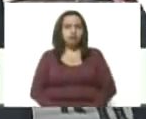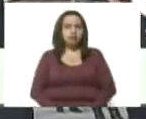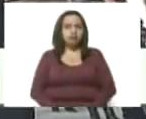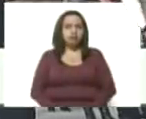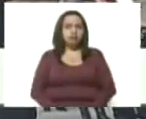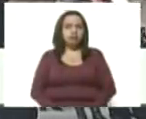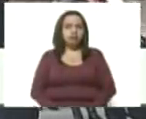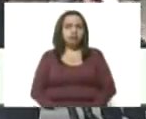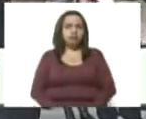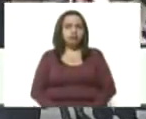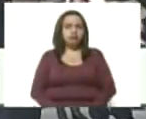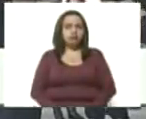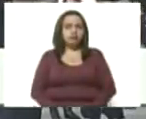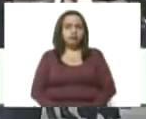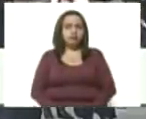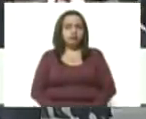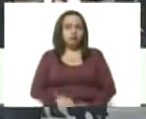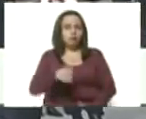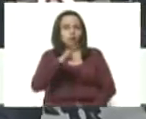40% con el año